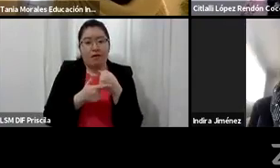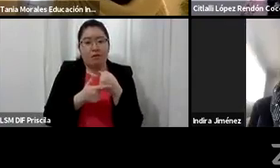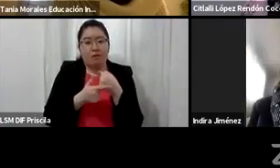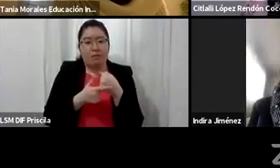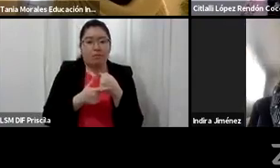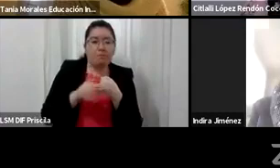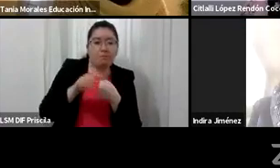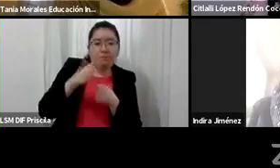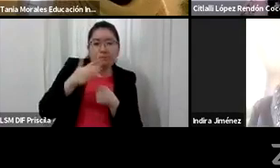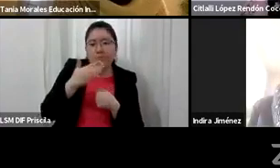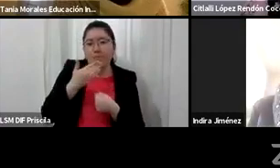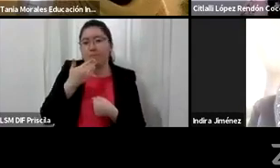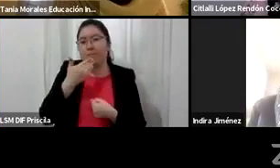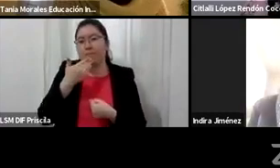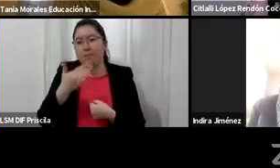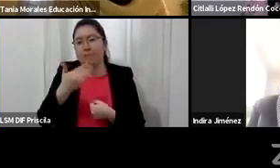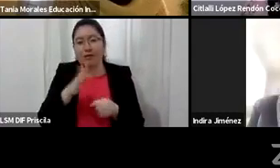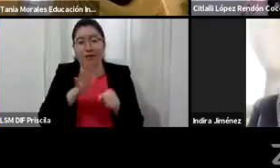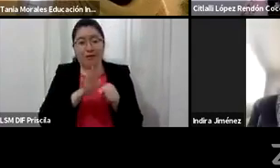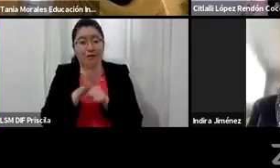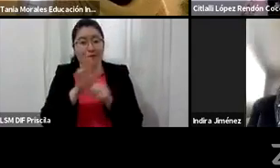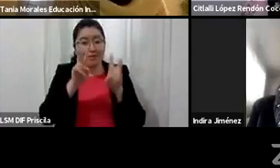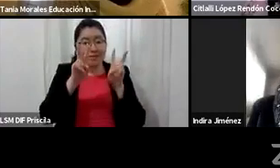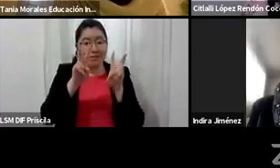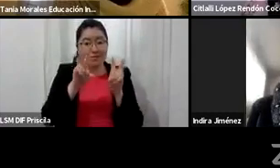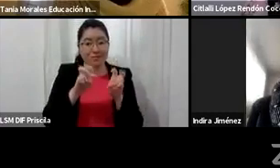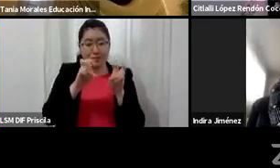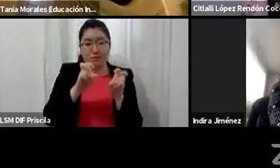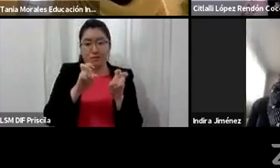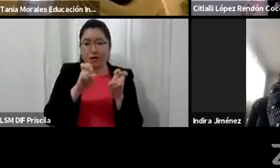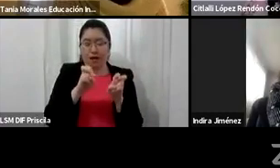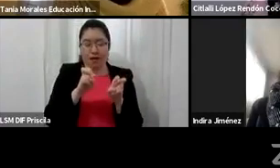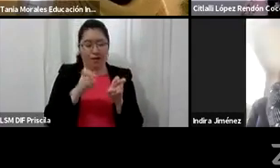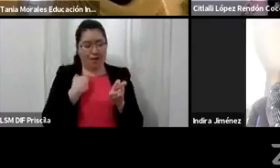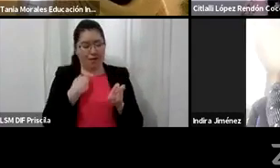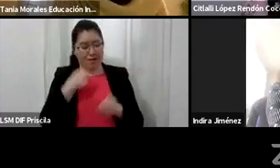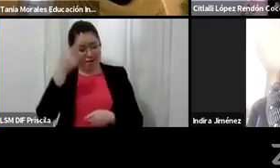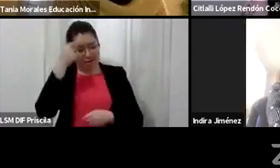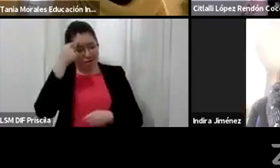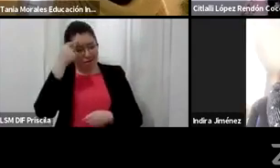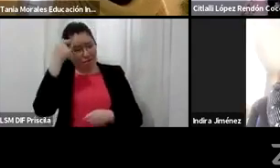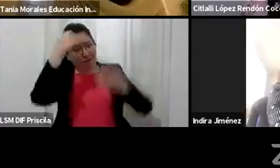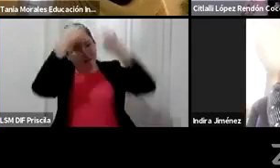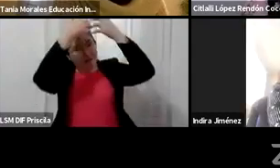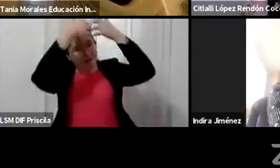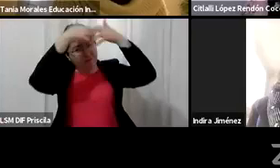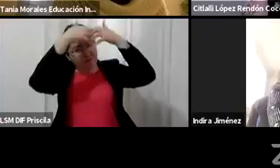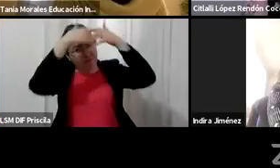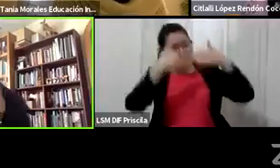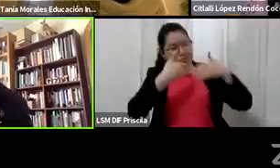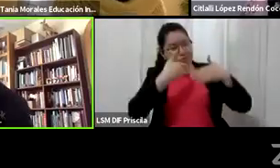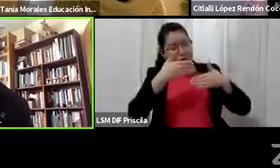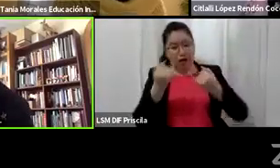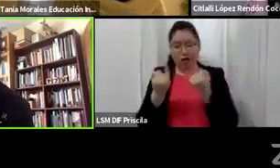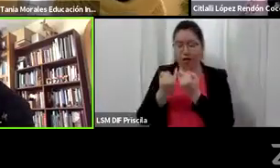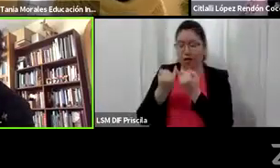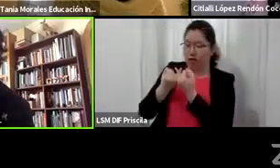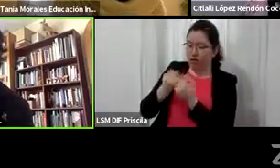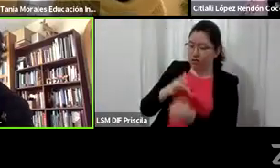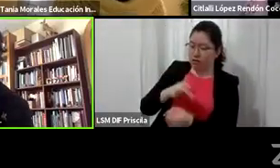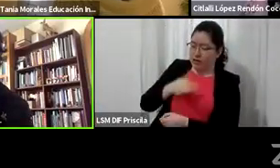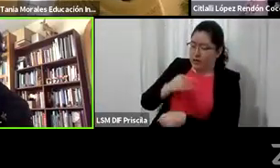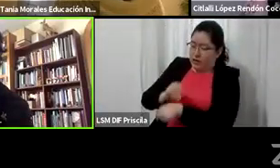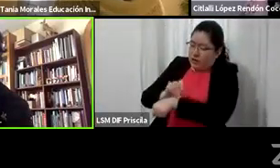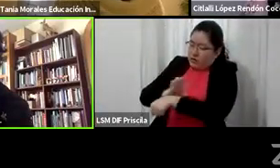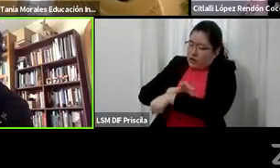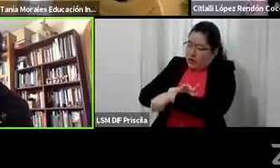la parte cognitiva, la parte afectiva, y que se vayan haciendo un proceso como más coherente, ¿no? Yo entiendo